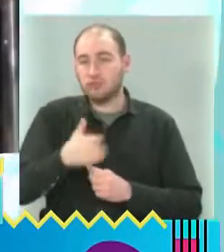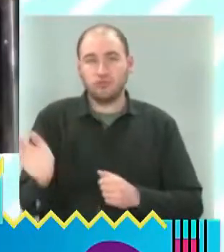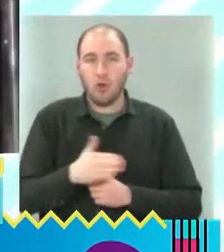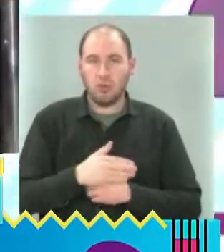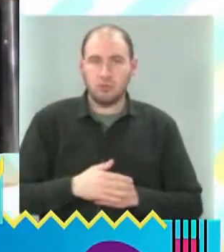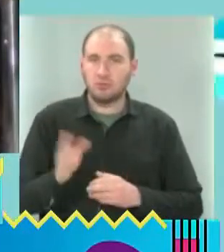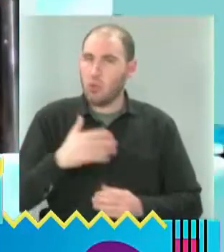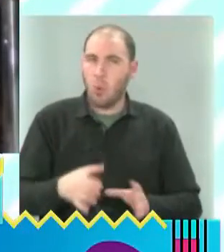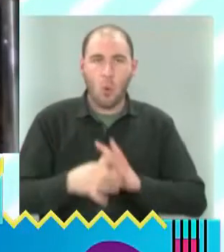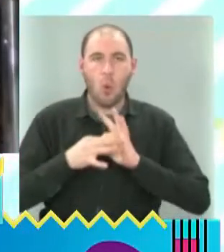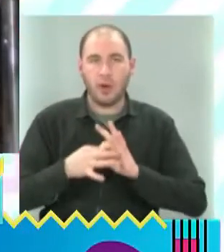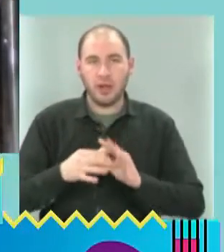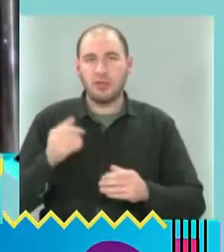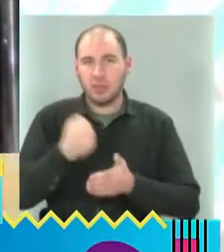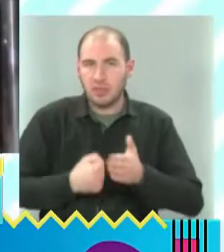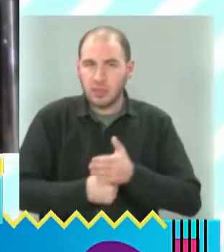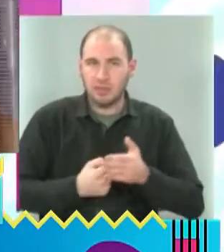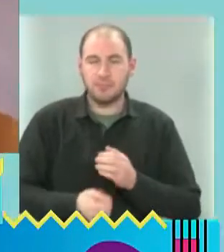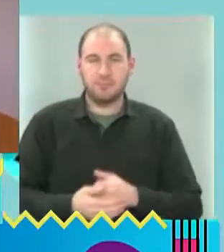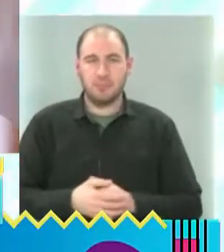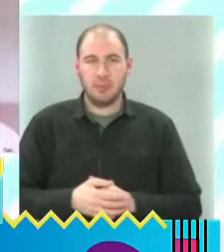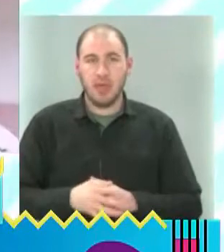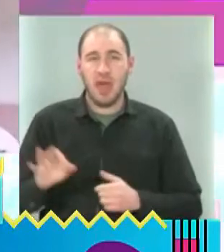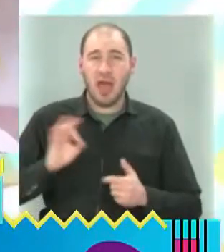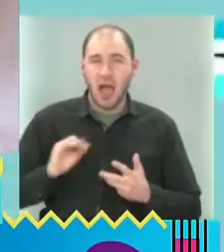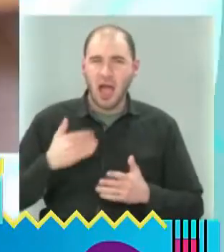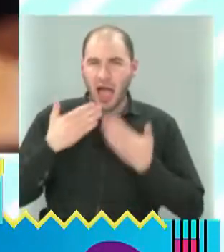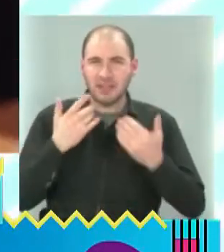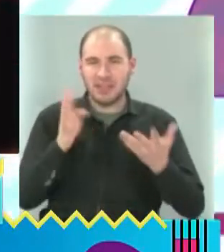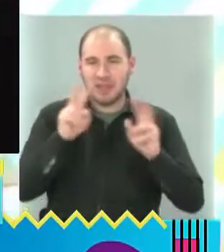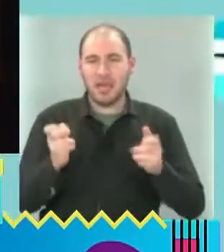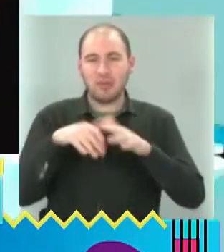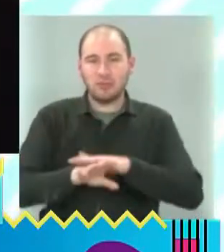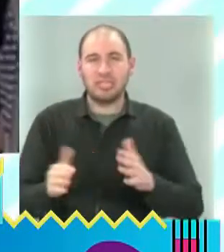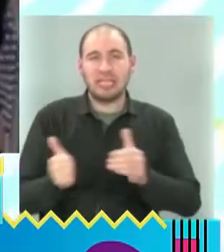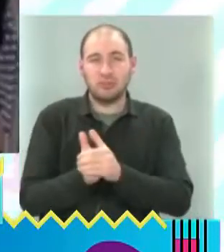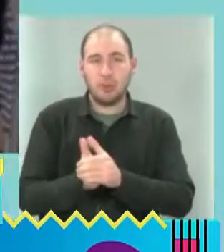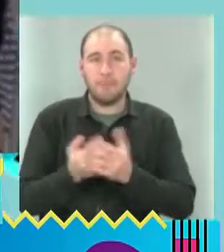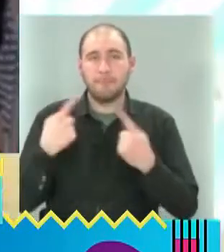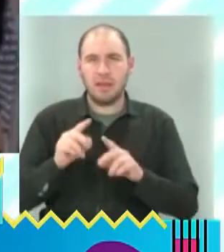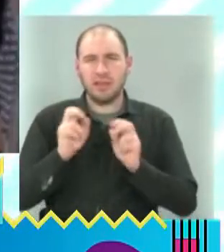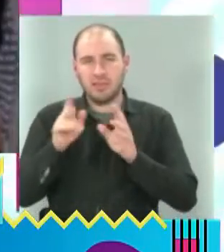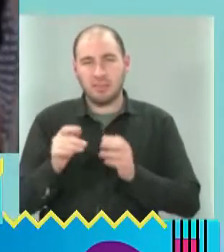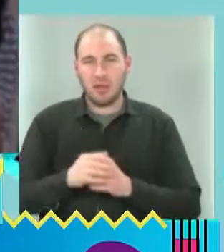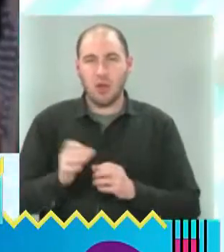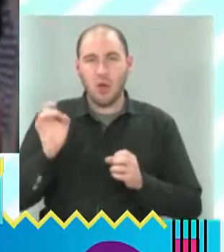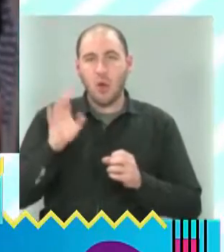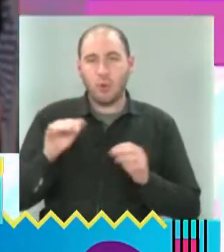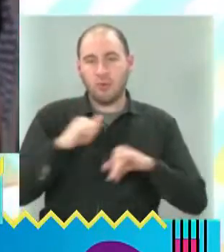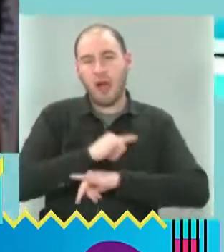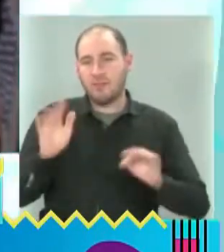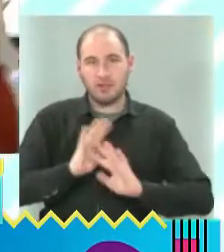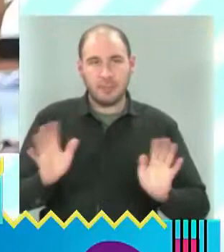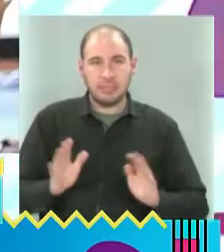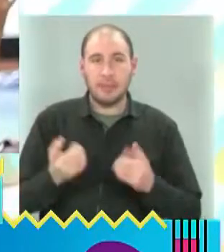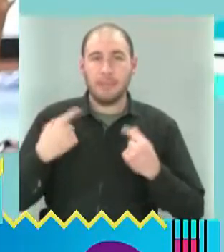estar unidos para poder dar esta batalla. Durante años se habló de inclusión e integración, pero fue una cuestión de forma enunciativa,